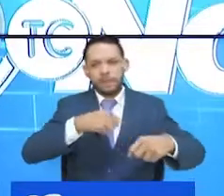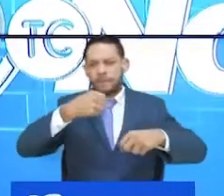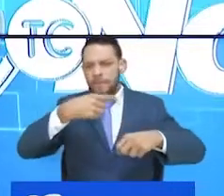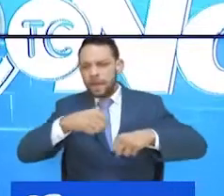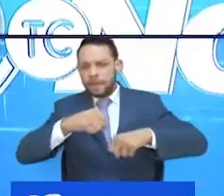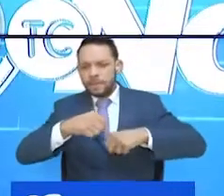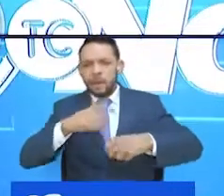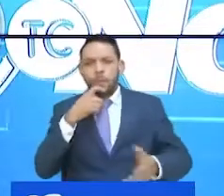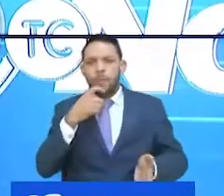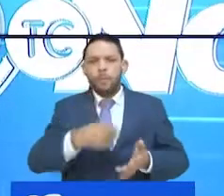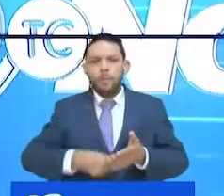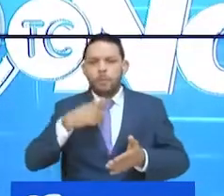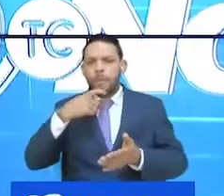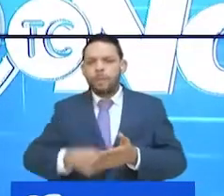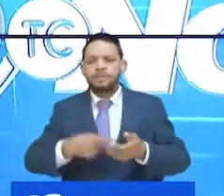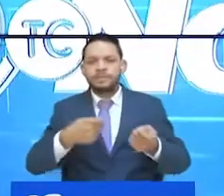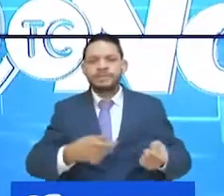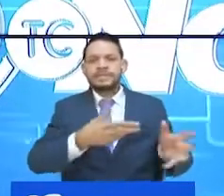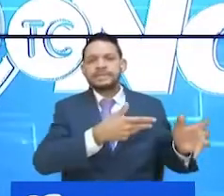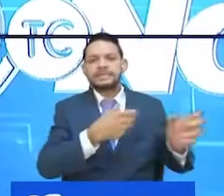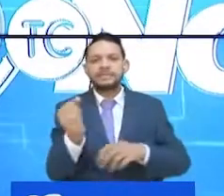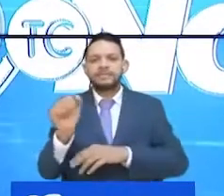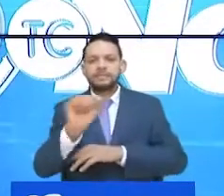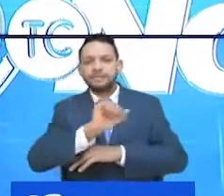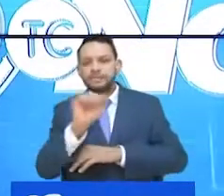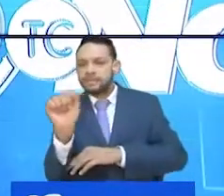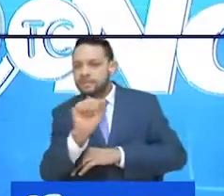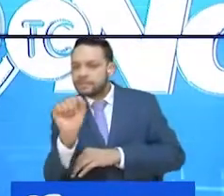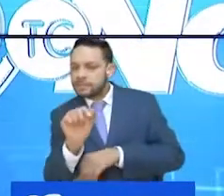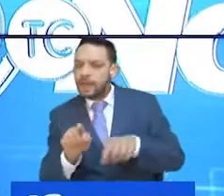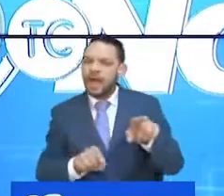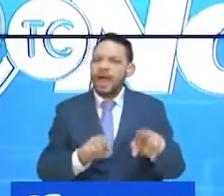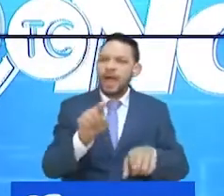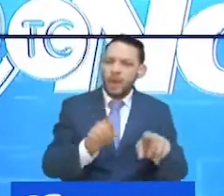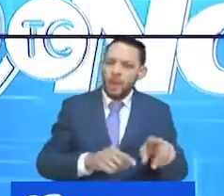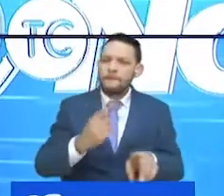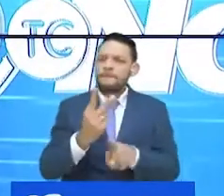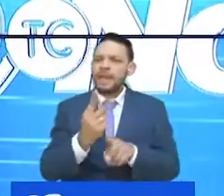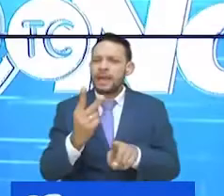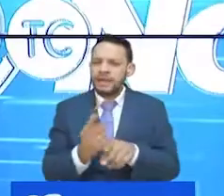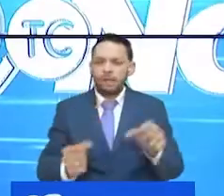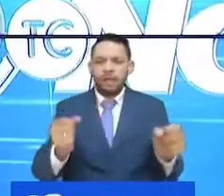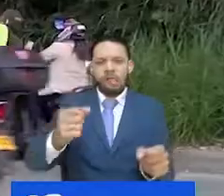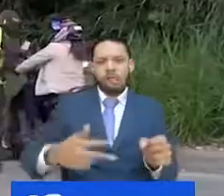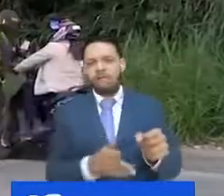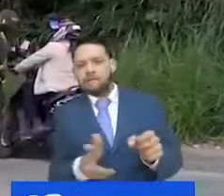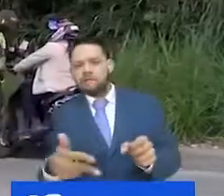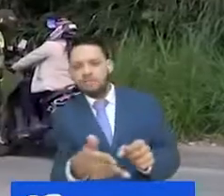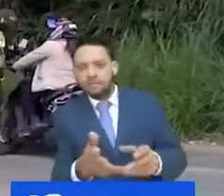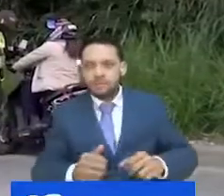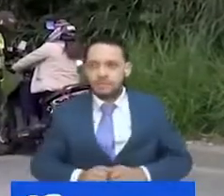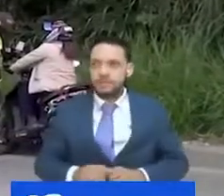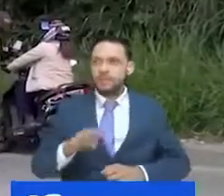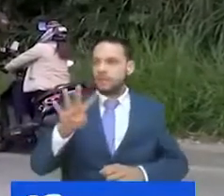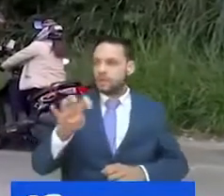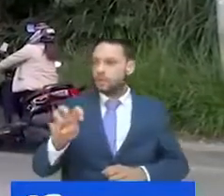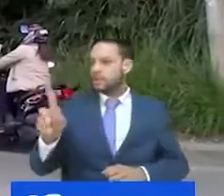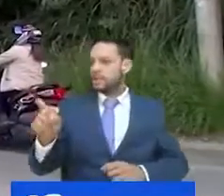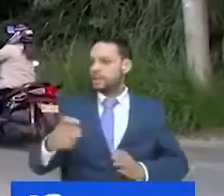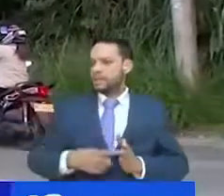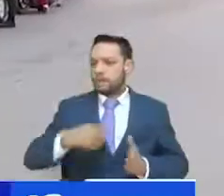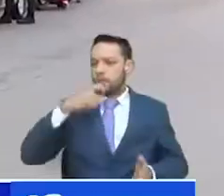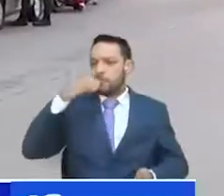aplicar comparendos e inmovilizar vehículos a personas que realizaban maniobras peligrosas. 96 comparendos